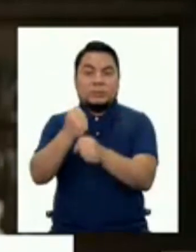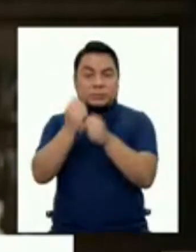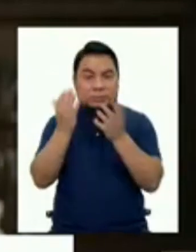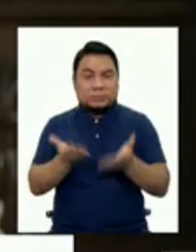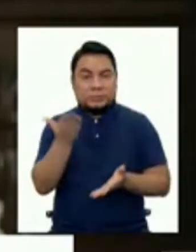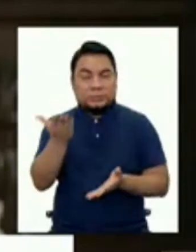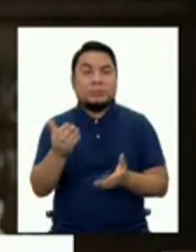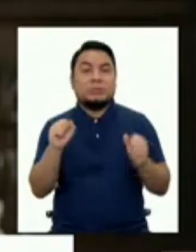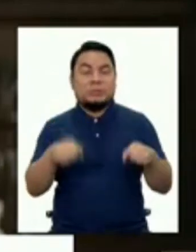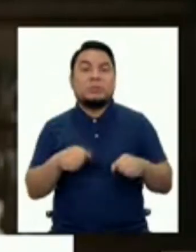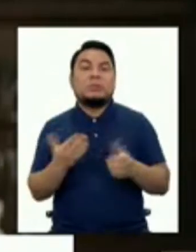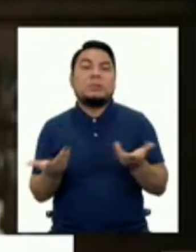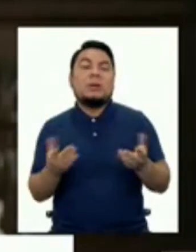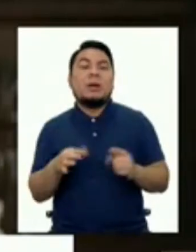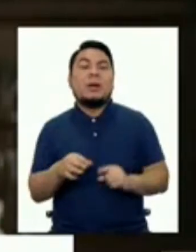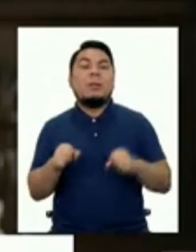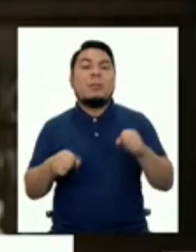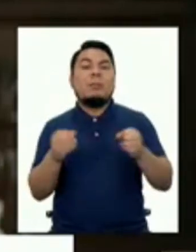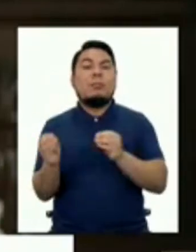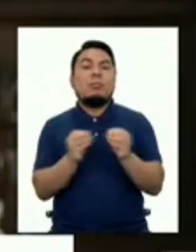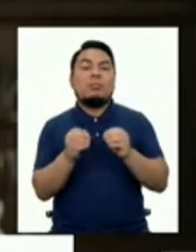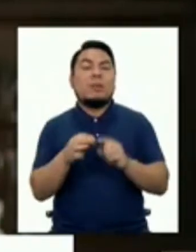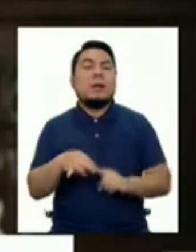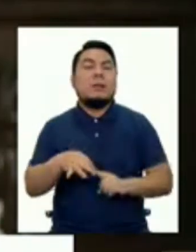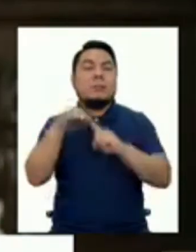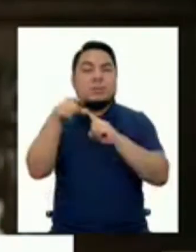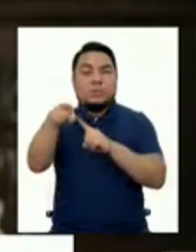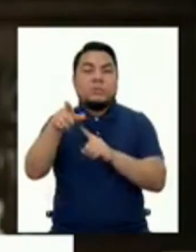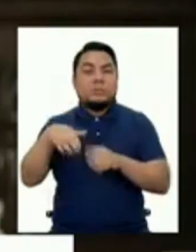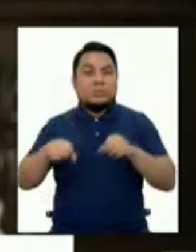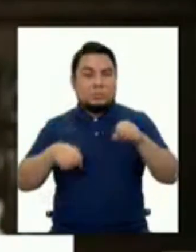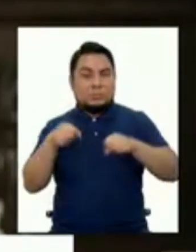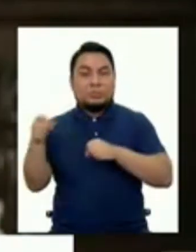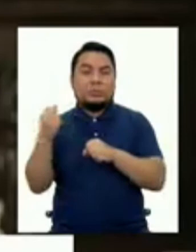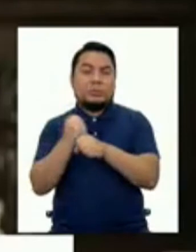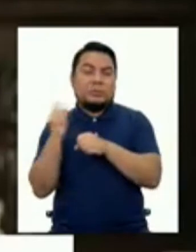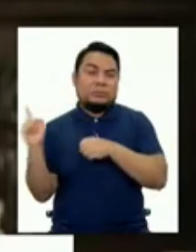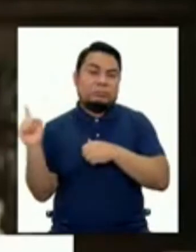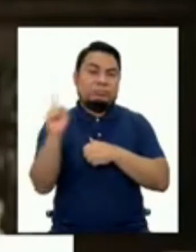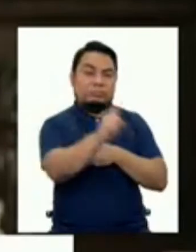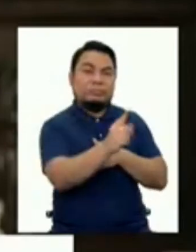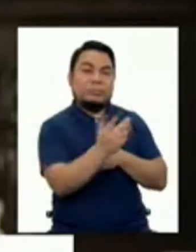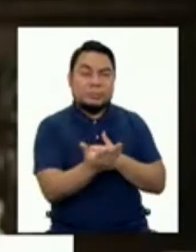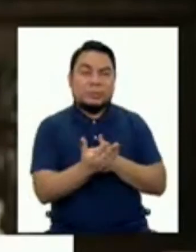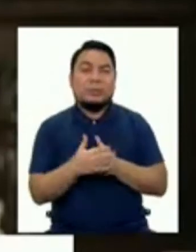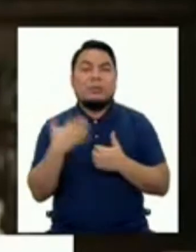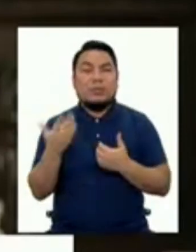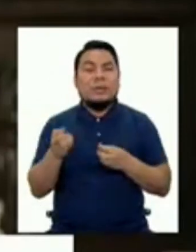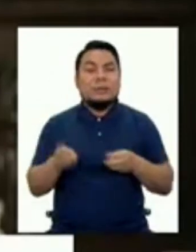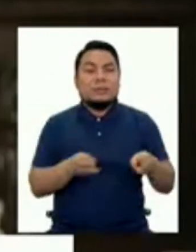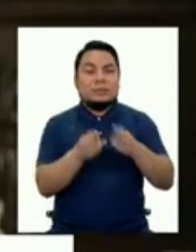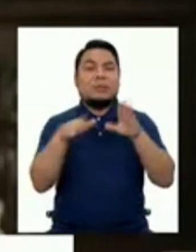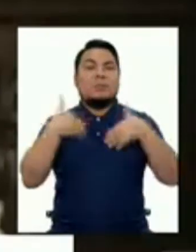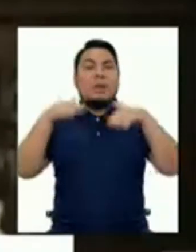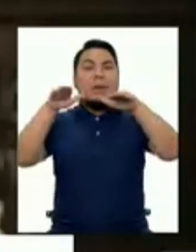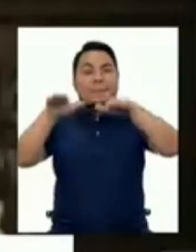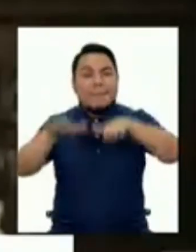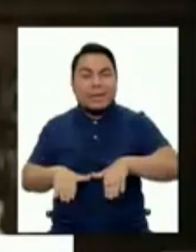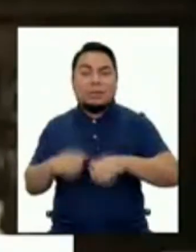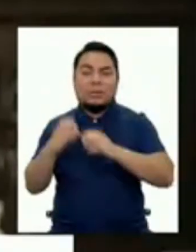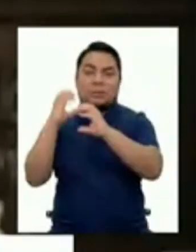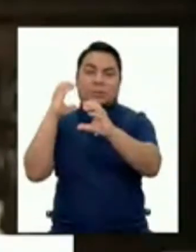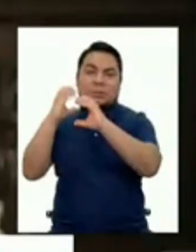trabajadores de una movilidad especial, particular, para que se puedan movilizar sus trabajadores, de tal manera de que de esa manera puede coadyuvar y